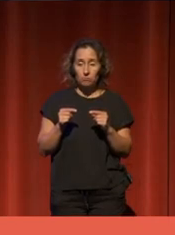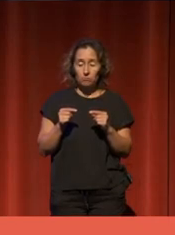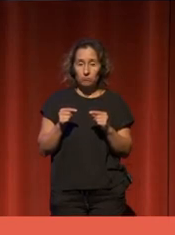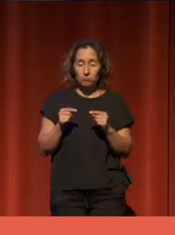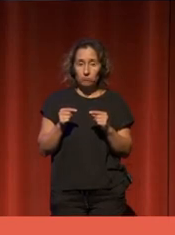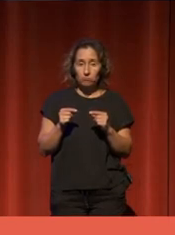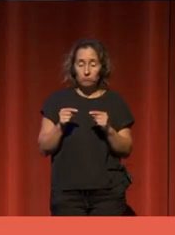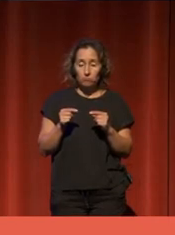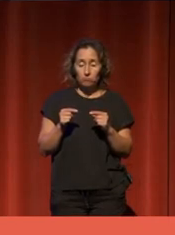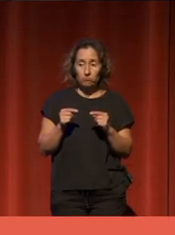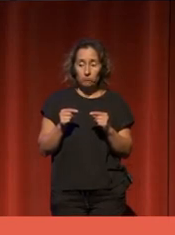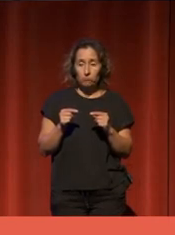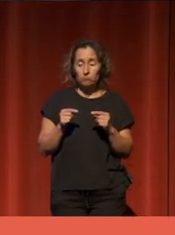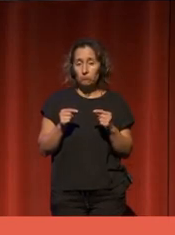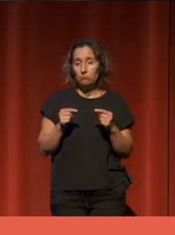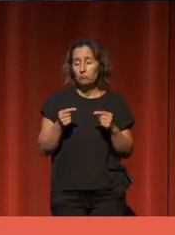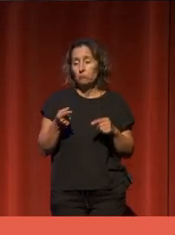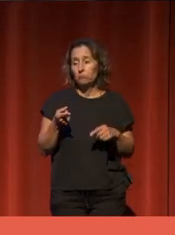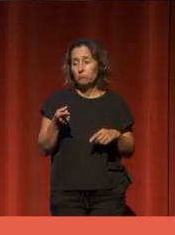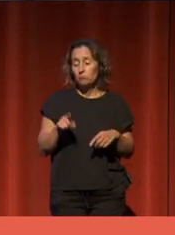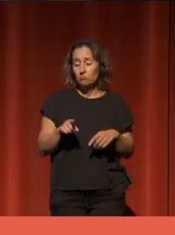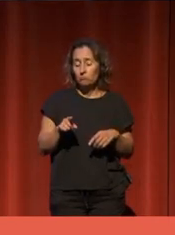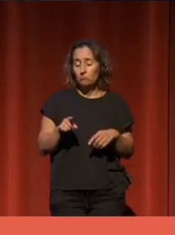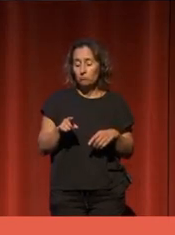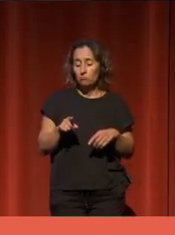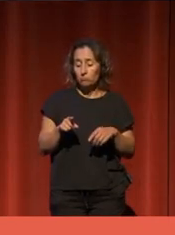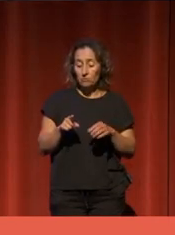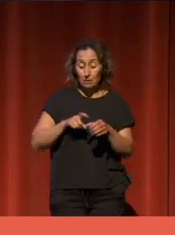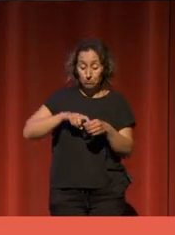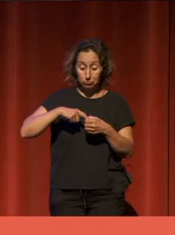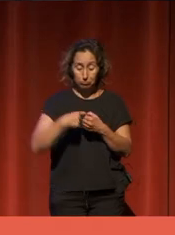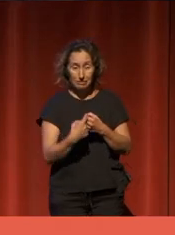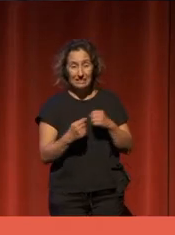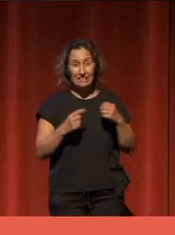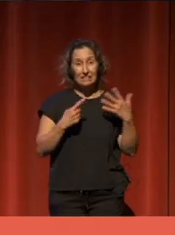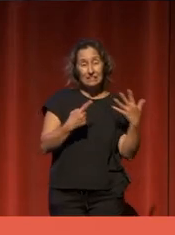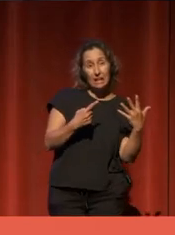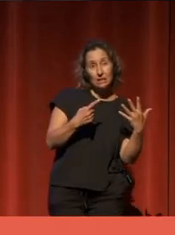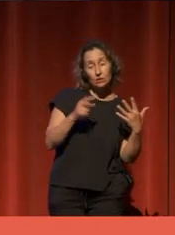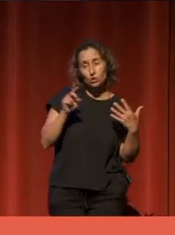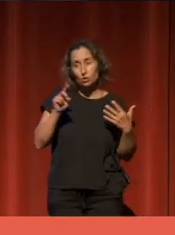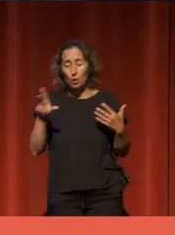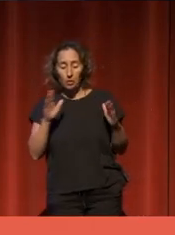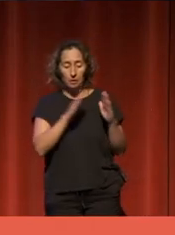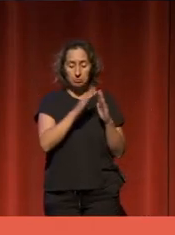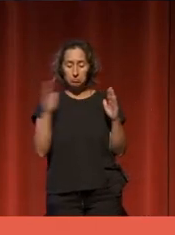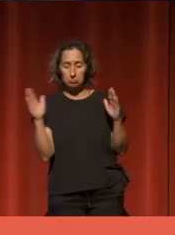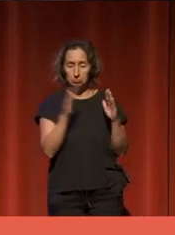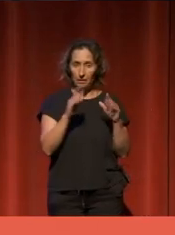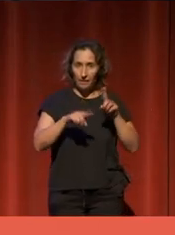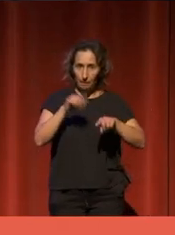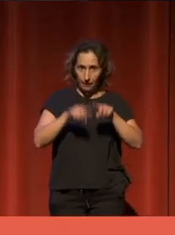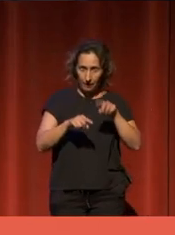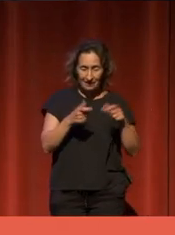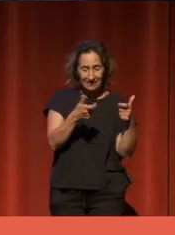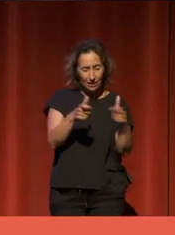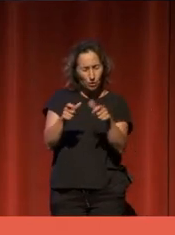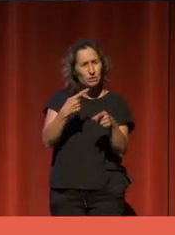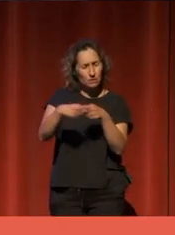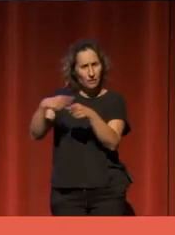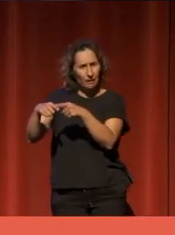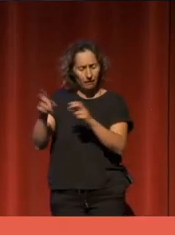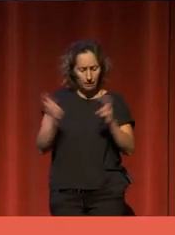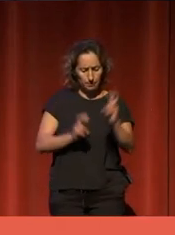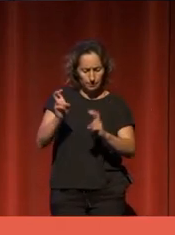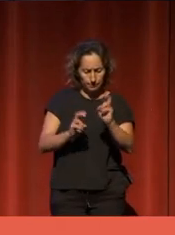es tenemos de entre se y 12 participantes una vez más vi de distintos de sectores pero aquí la idea es